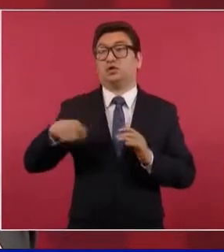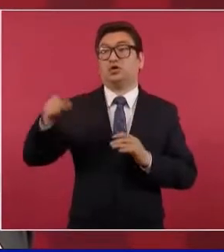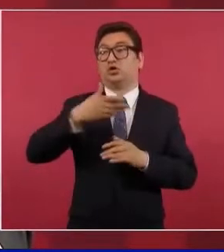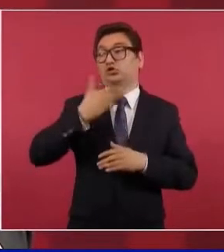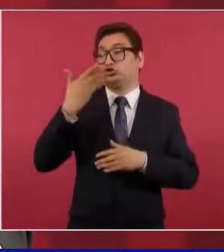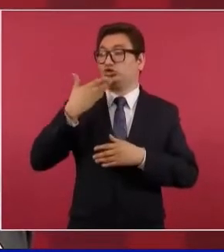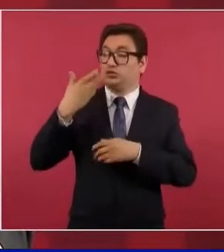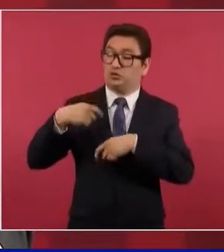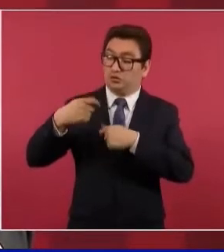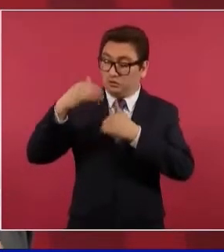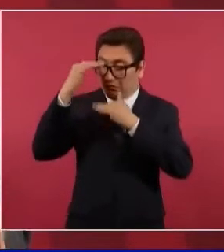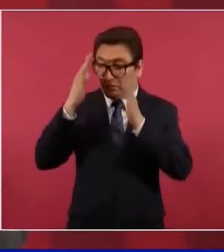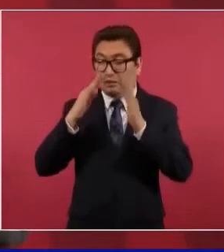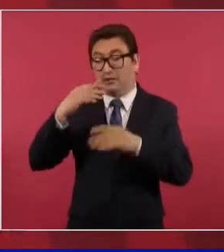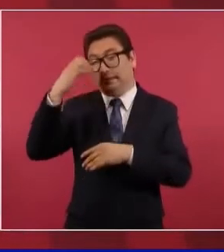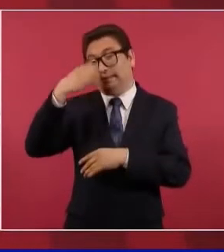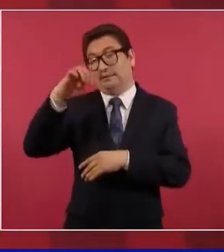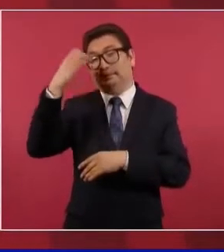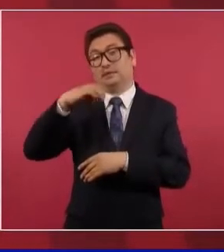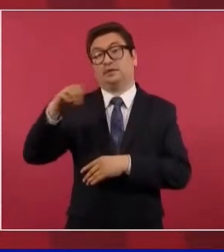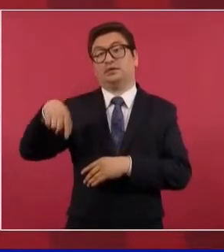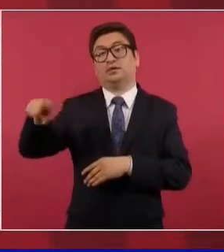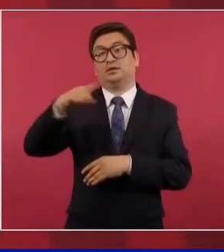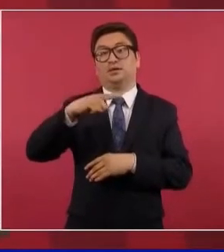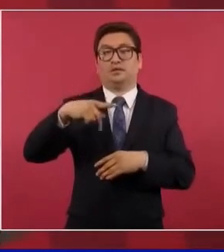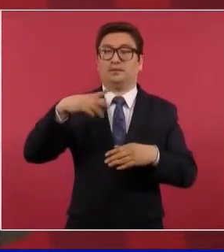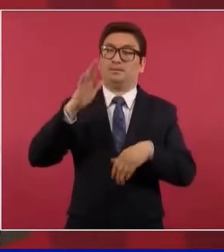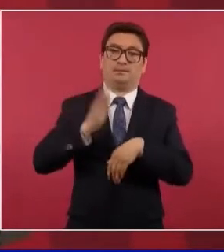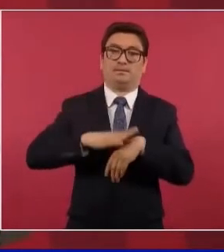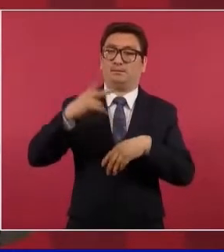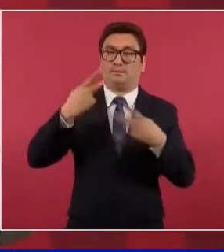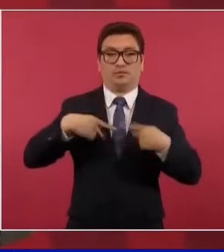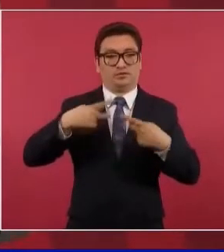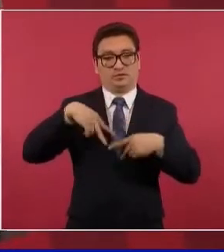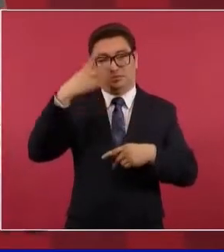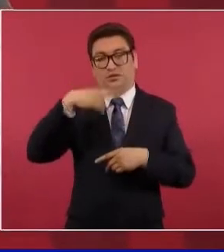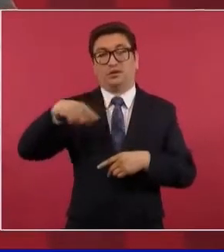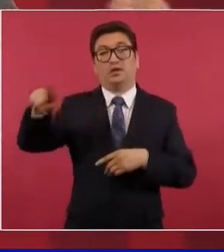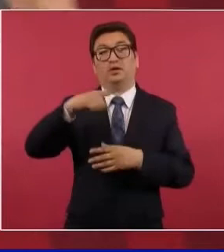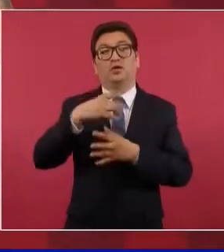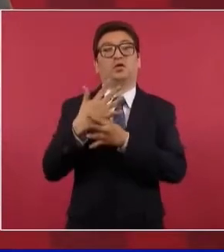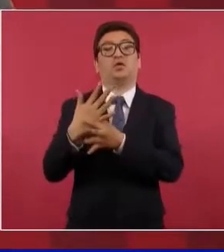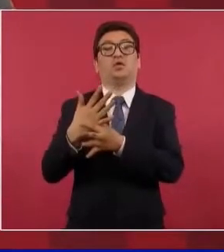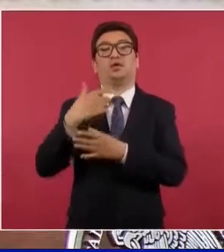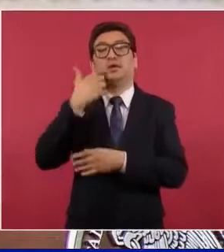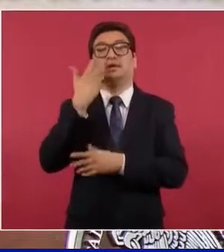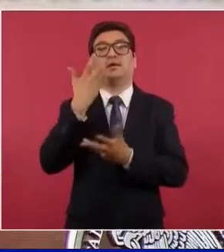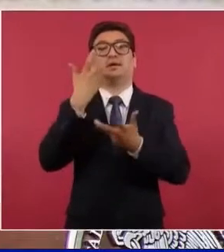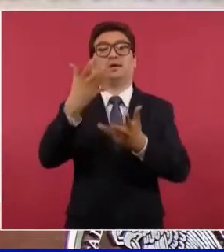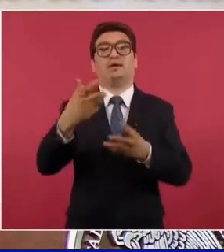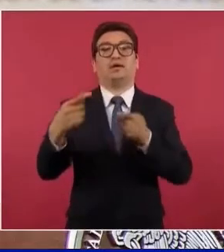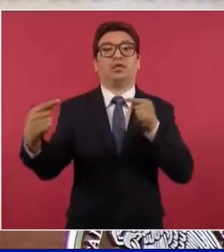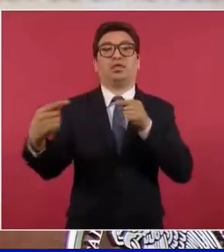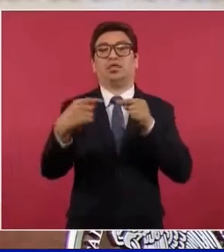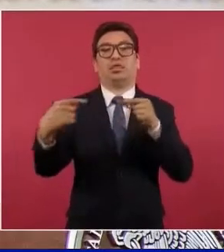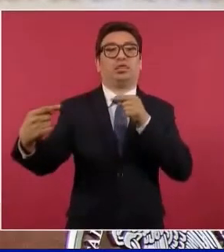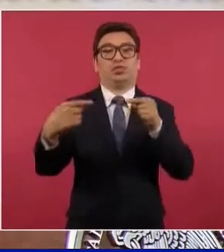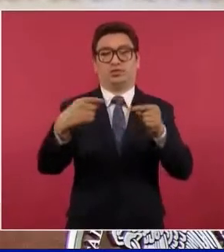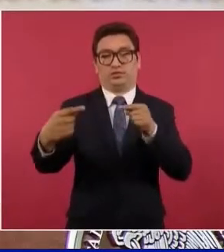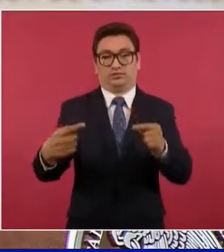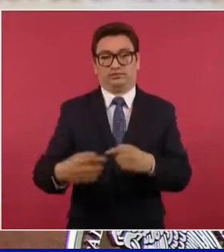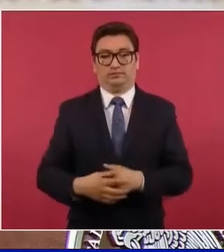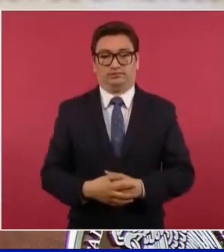conservadores, expertos, sobre todo los mexicanos, que lo que querían era la confrontación.